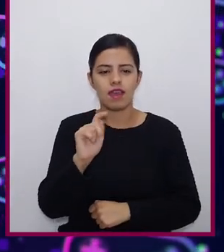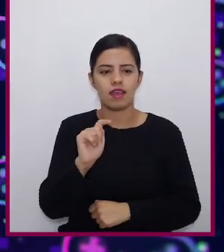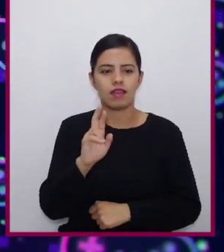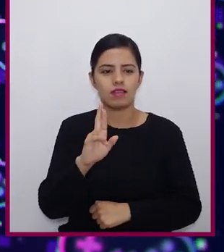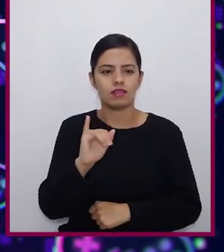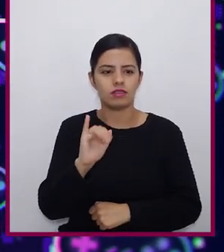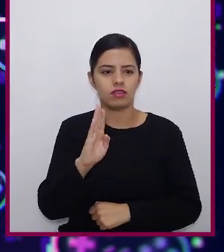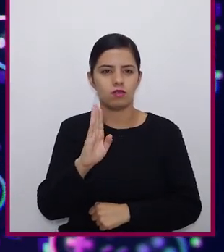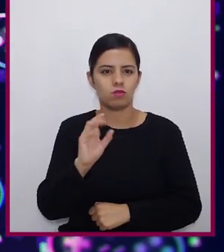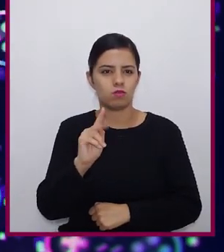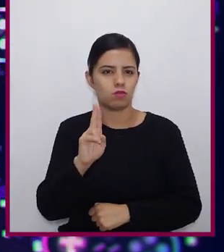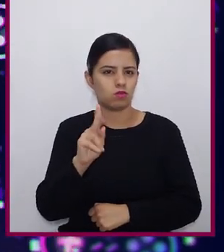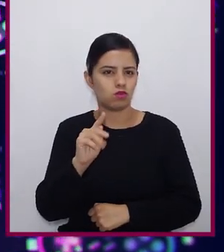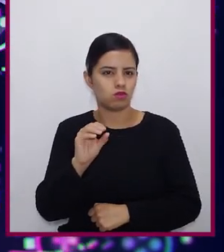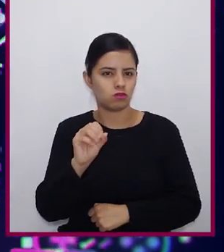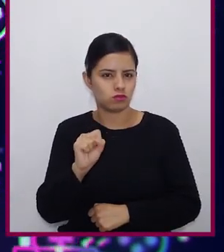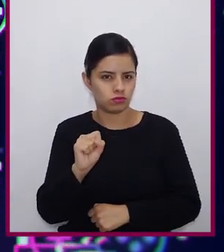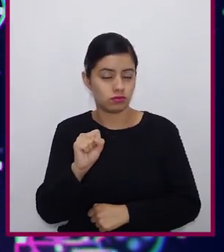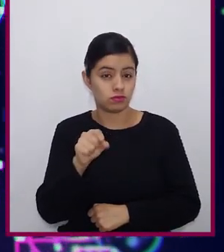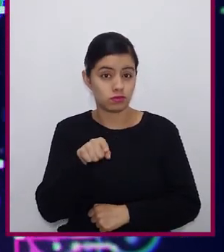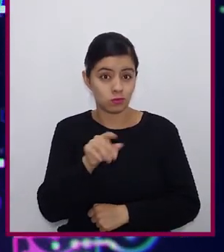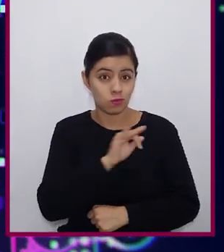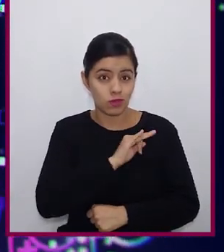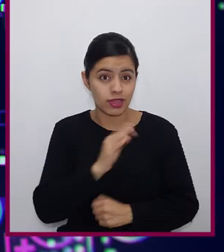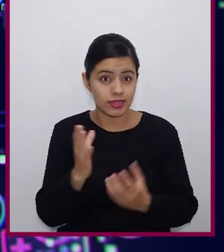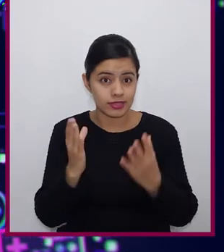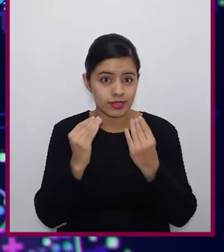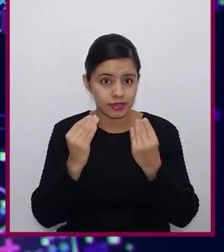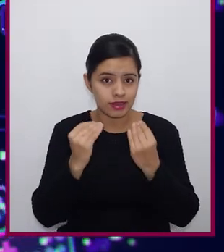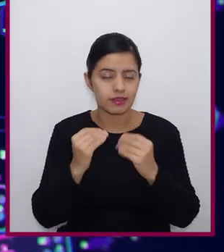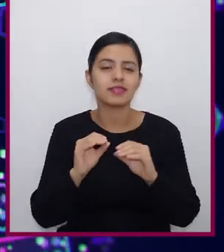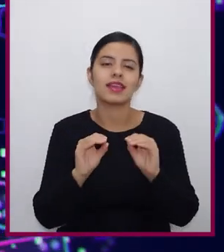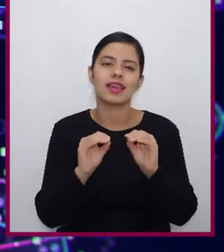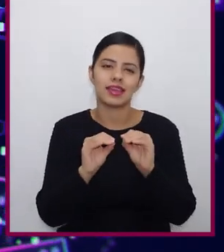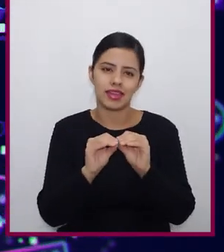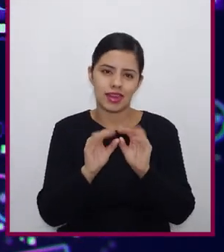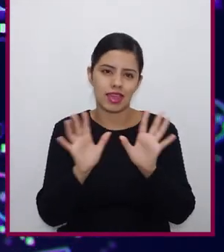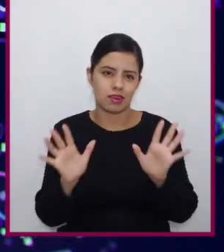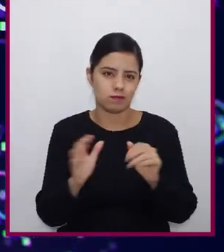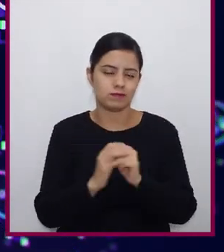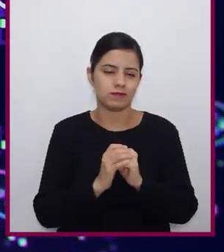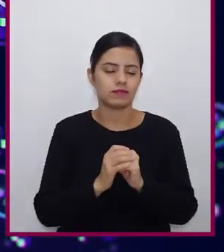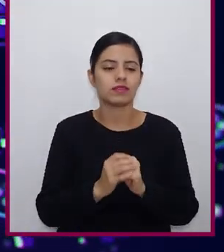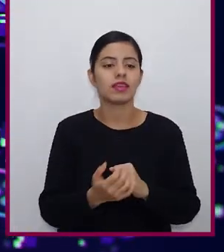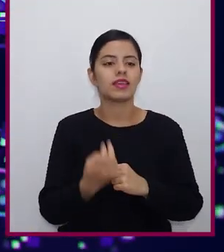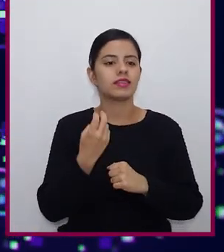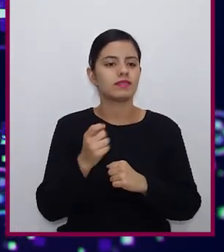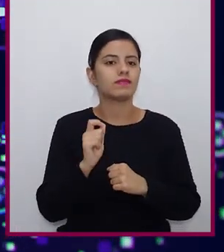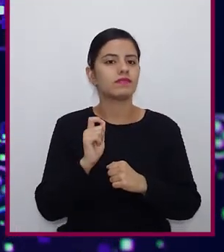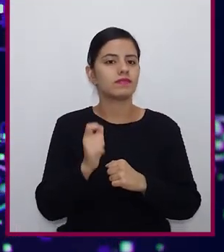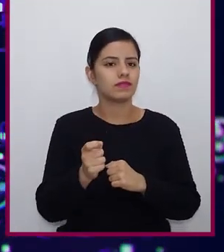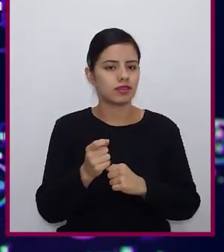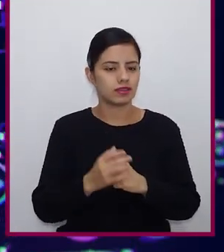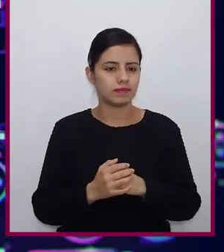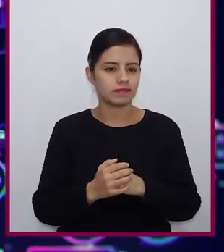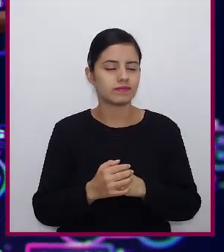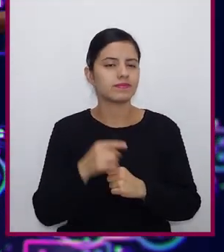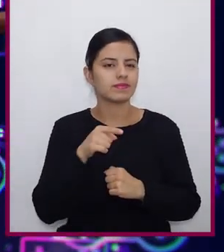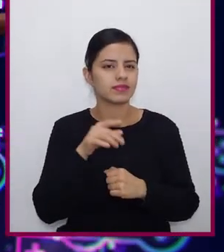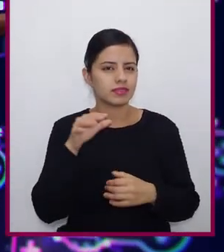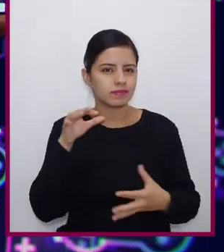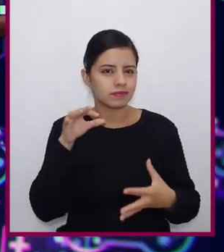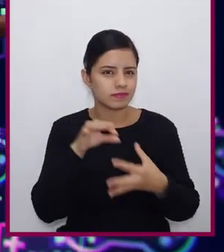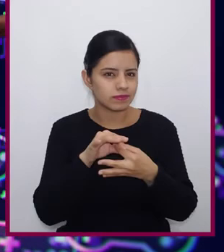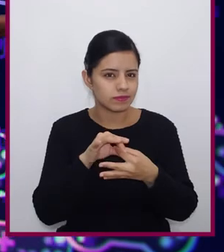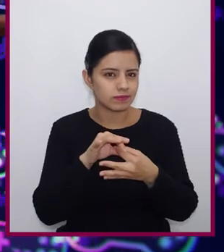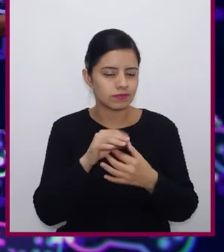¿y tú puedes enseñarnos? Claro, muchachitos. Los atributos están íntimamente ligados a